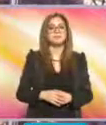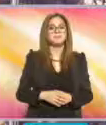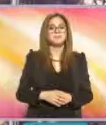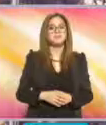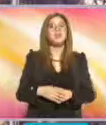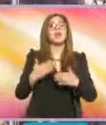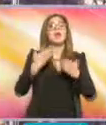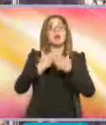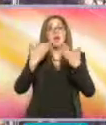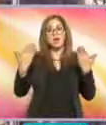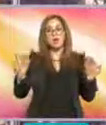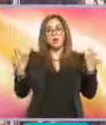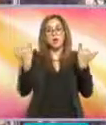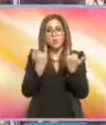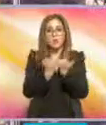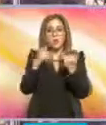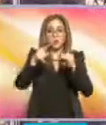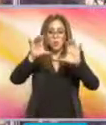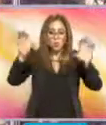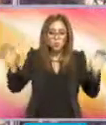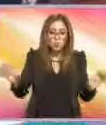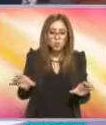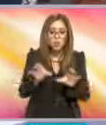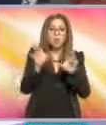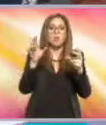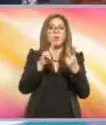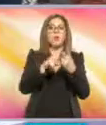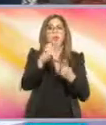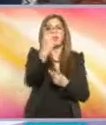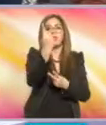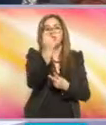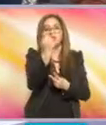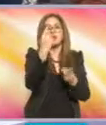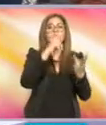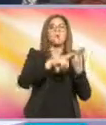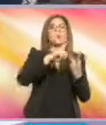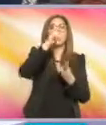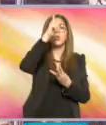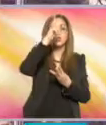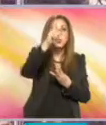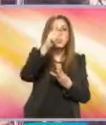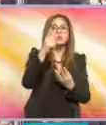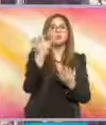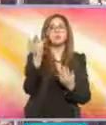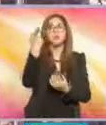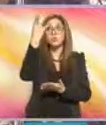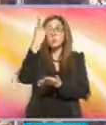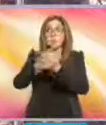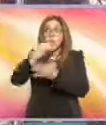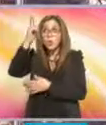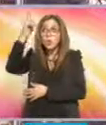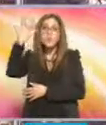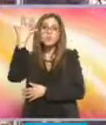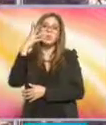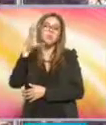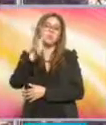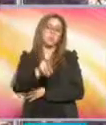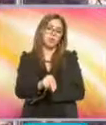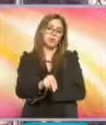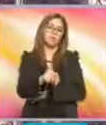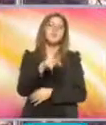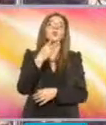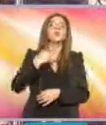la computadora, la televisión, las luces, no solamente el sol. No solamente es el sol. Entonces, creamos